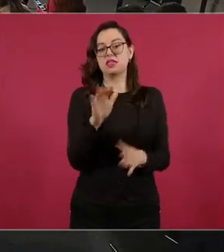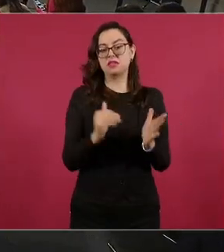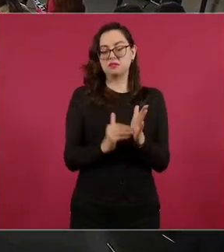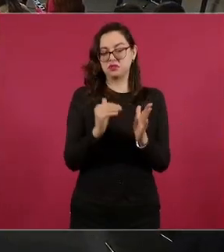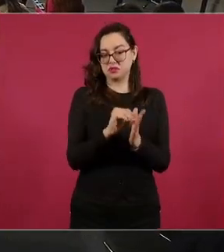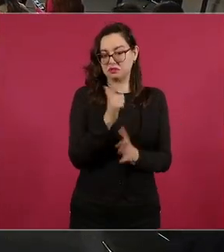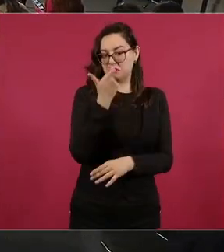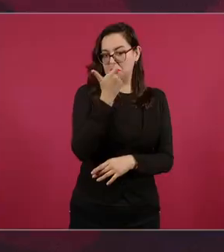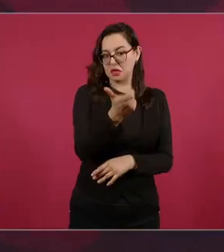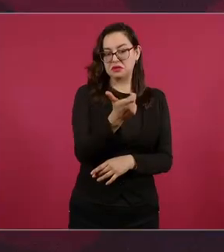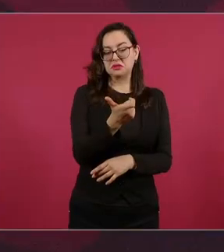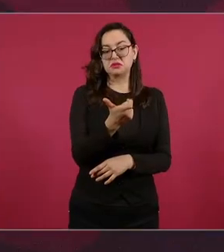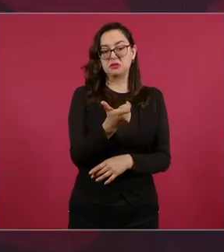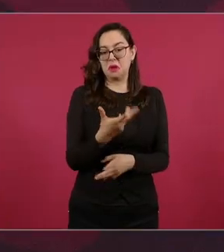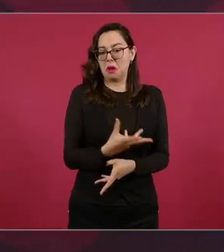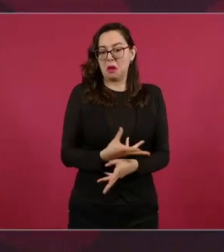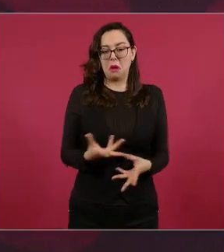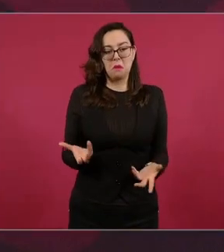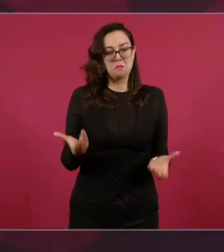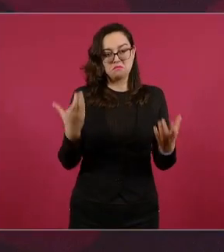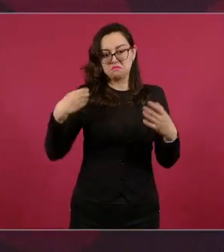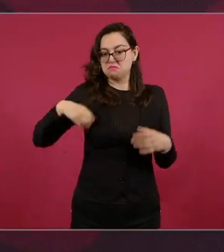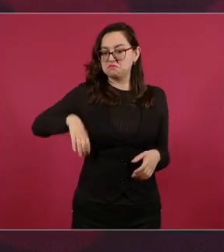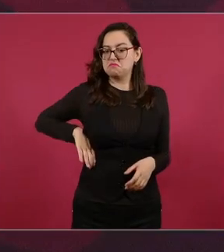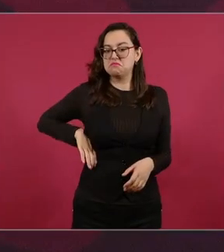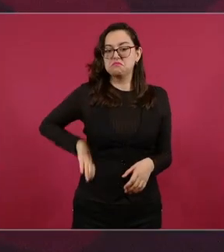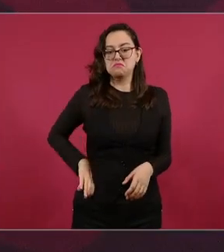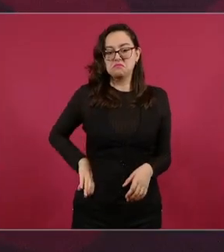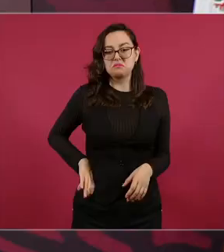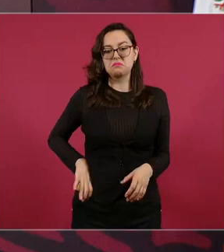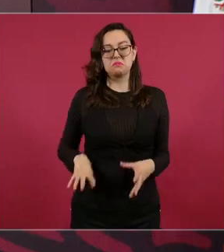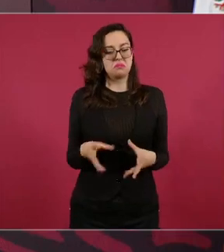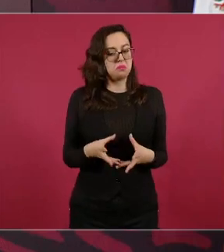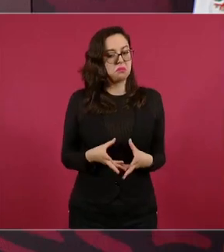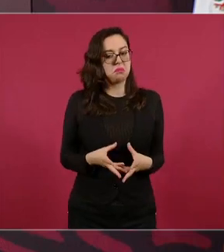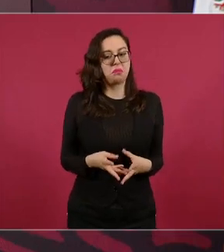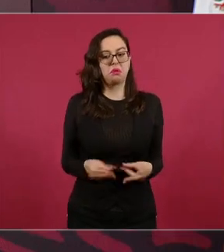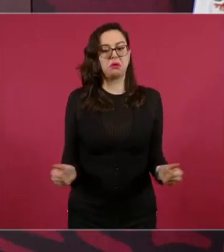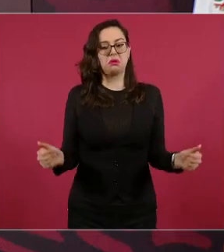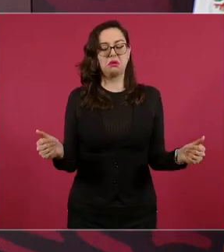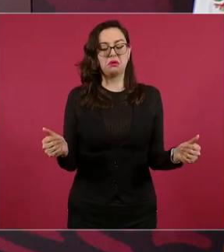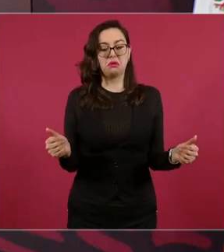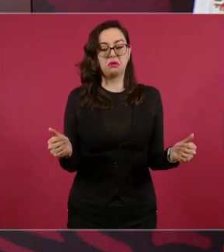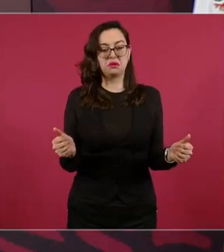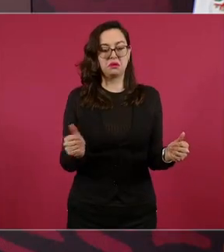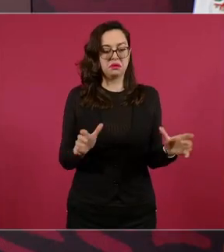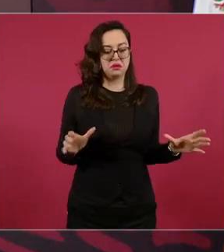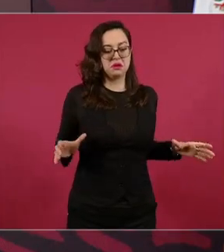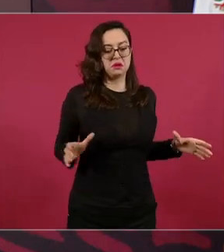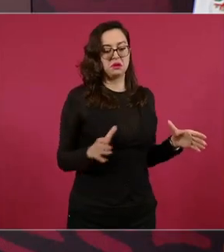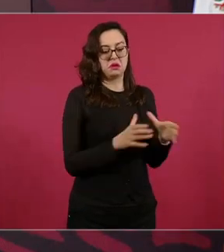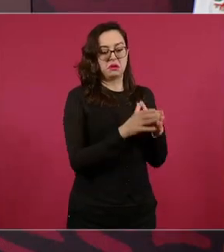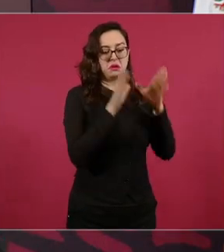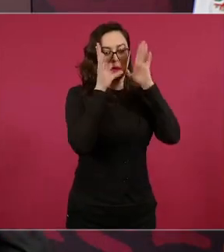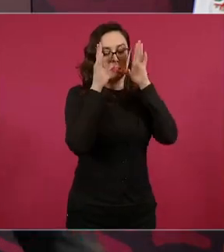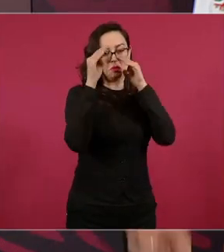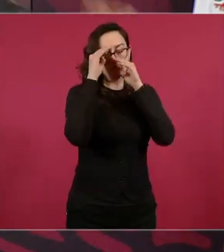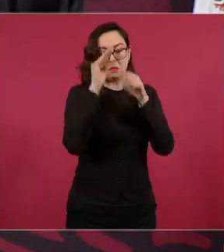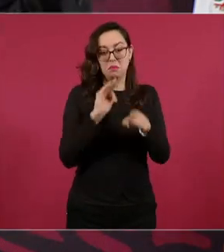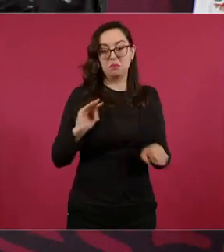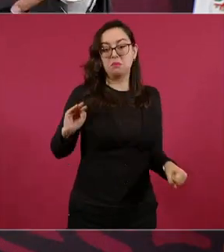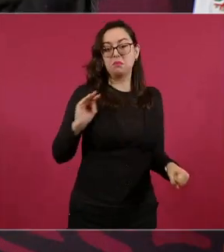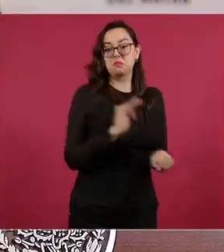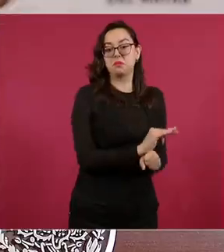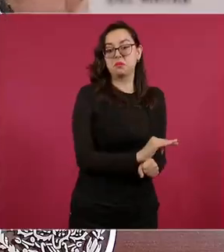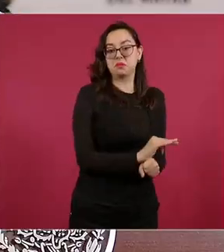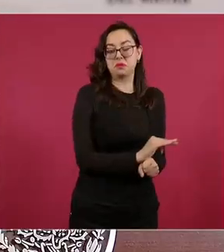pesos los derrochó protegió a los conservadores pero surgió